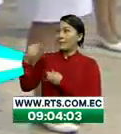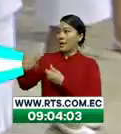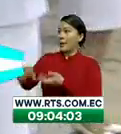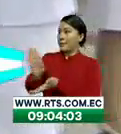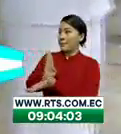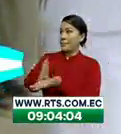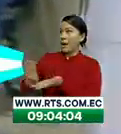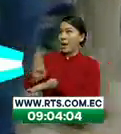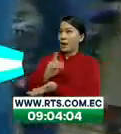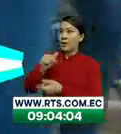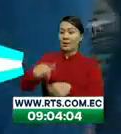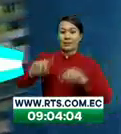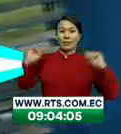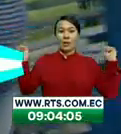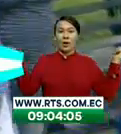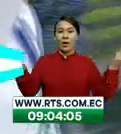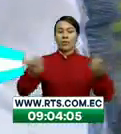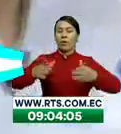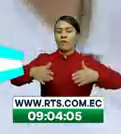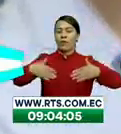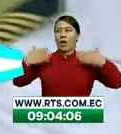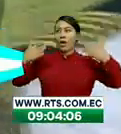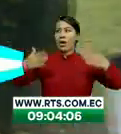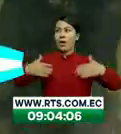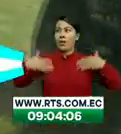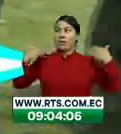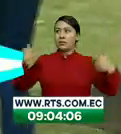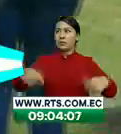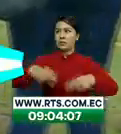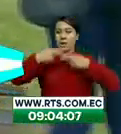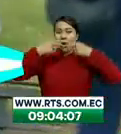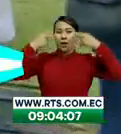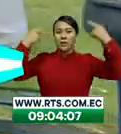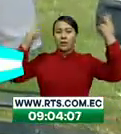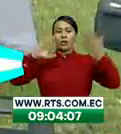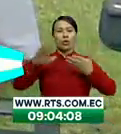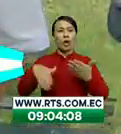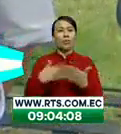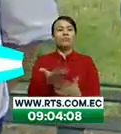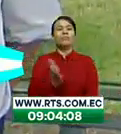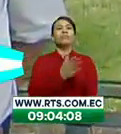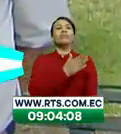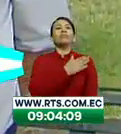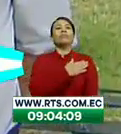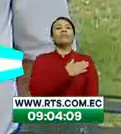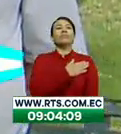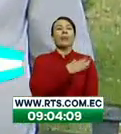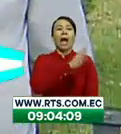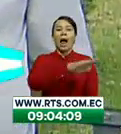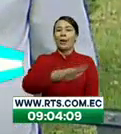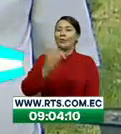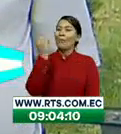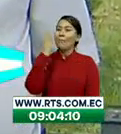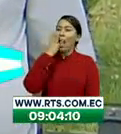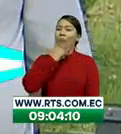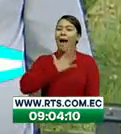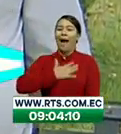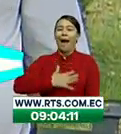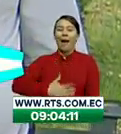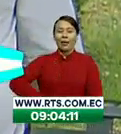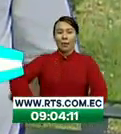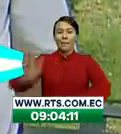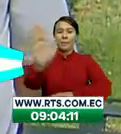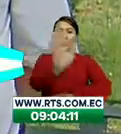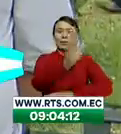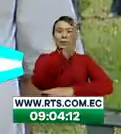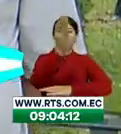casa por la ventana. Sí, es verdad. Sí, es natural. Sí, le enorgullece ver a estos alumnos que están uniformados con sus banderas,